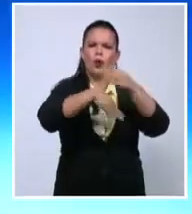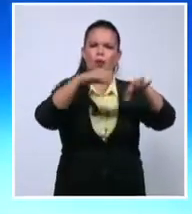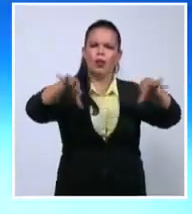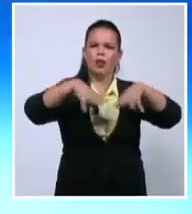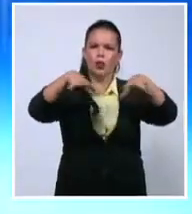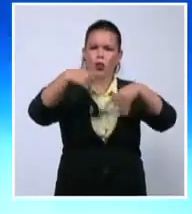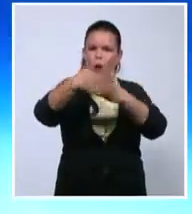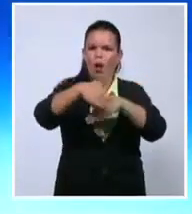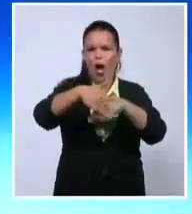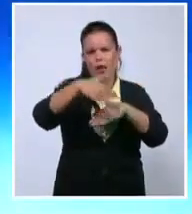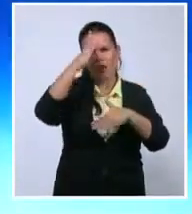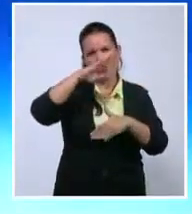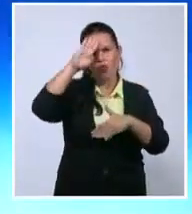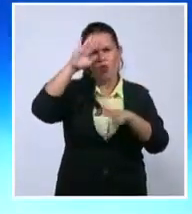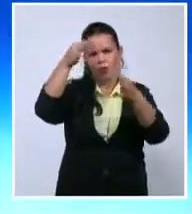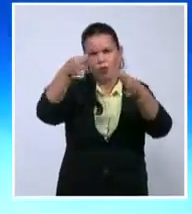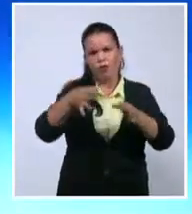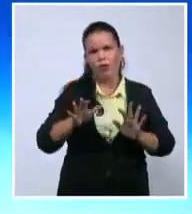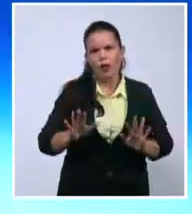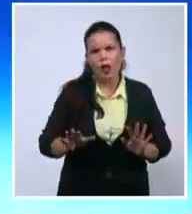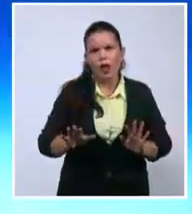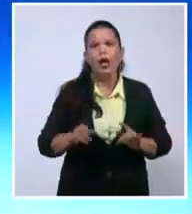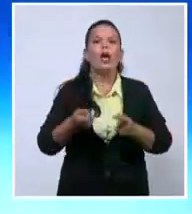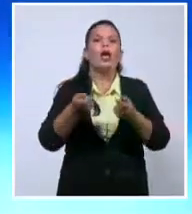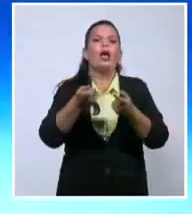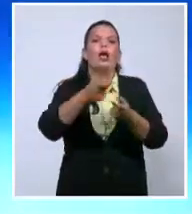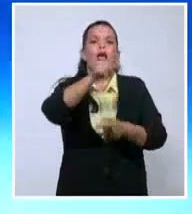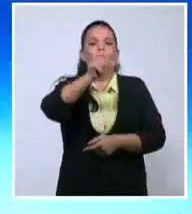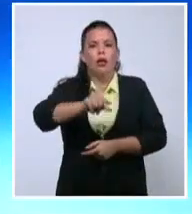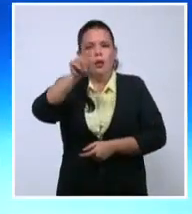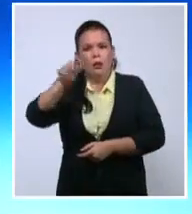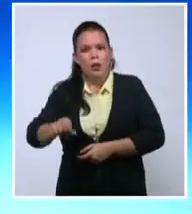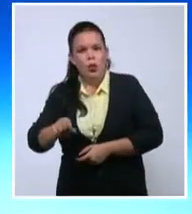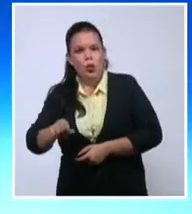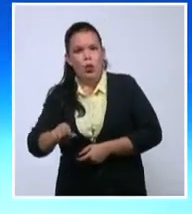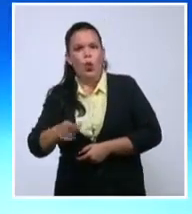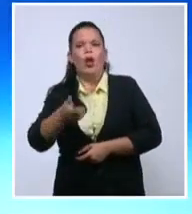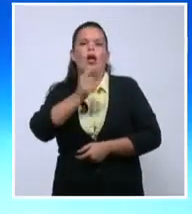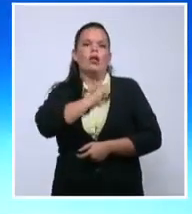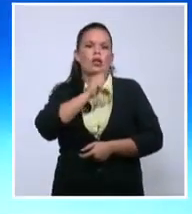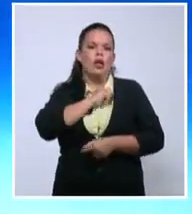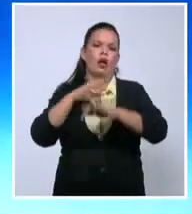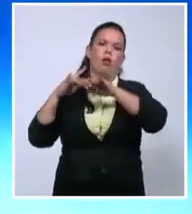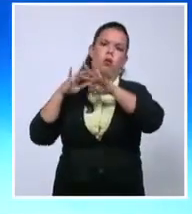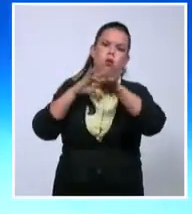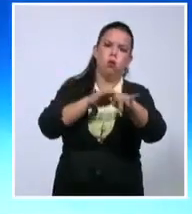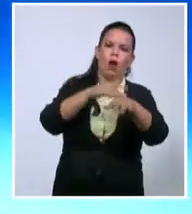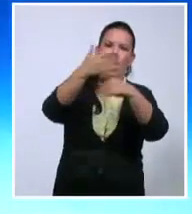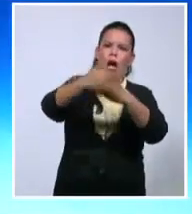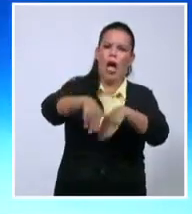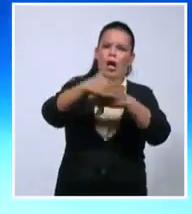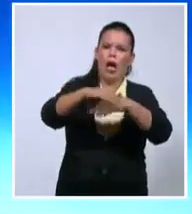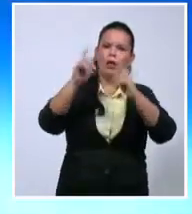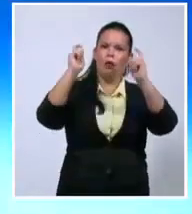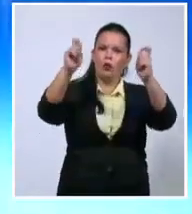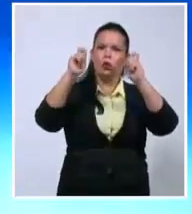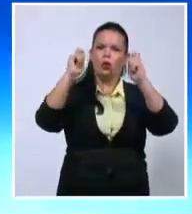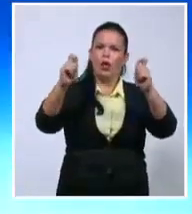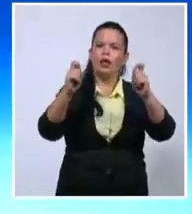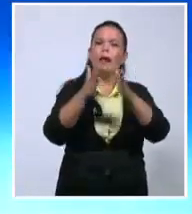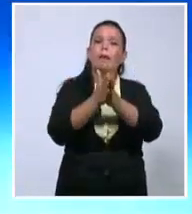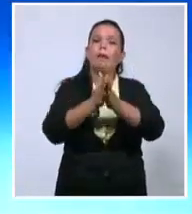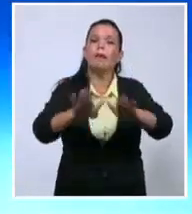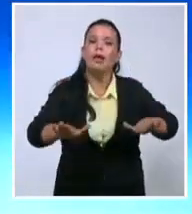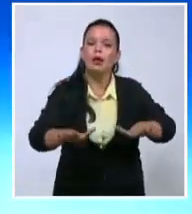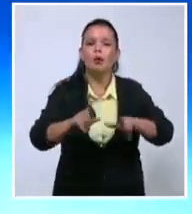pueblo aprovecha las redes sociales para organizarse, para salir a las calles de forma pacífica, para reclamar por diversos asuntos que son de